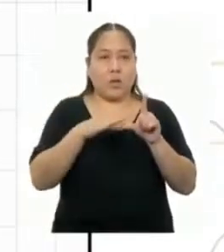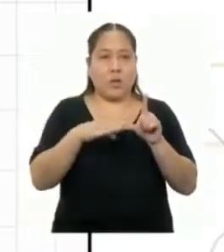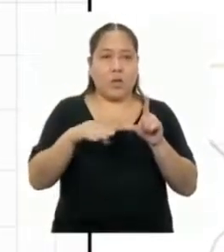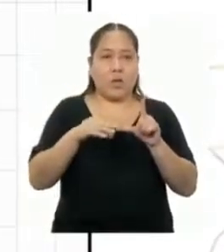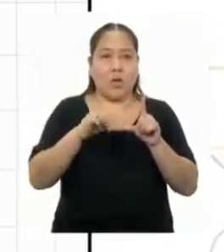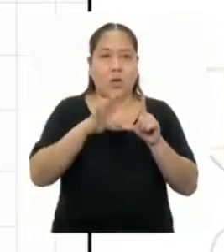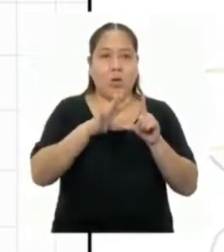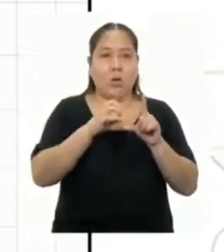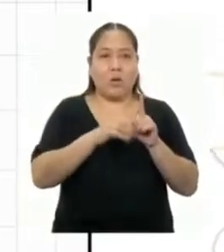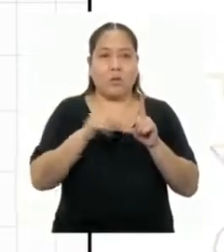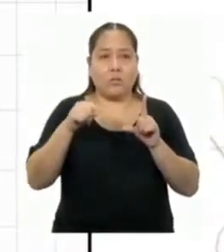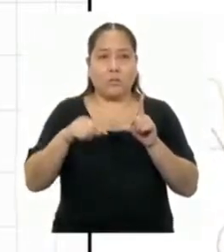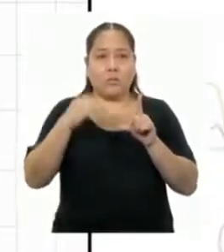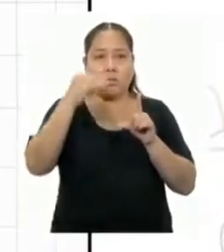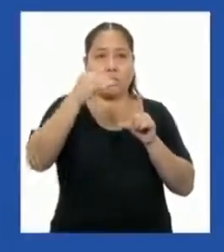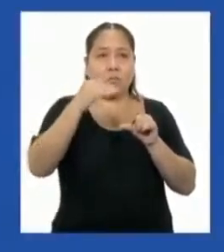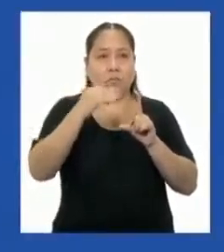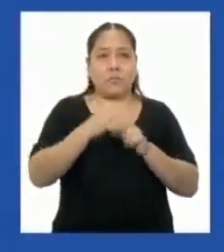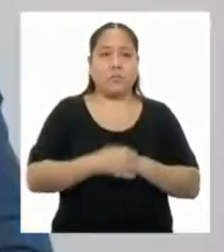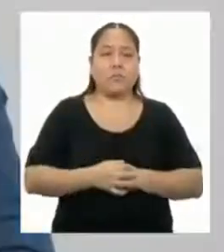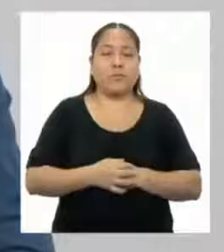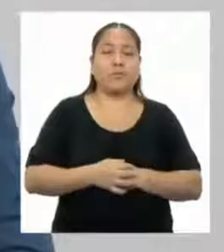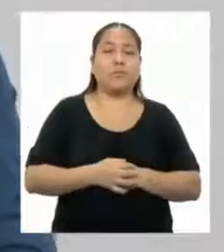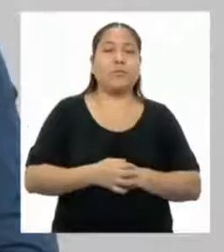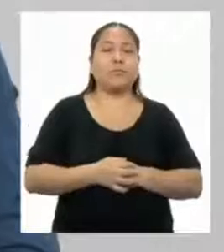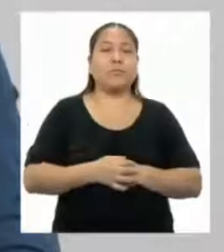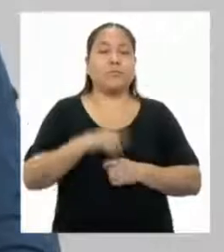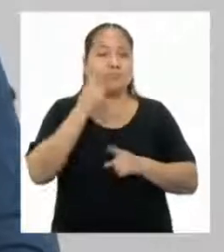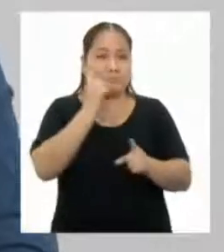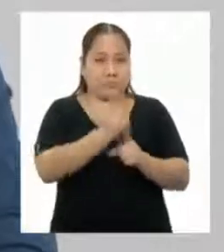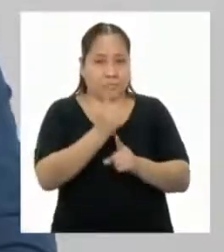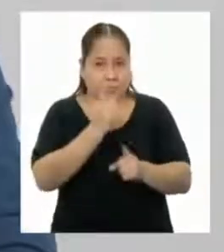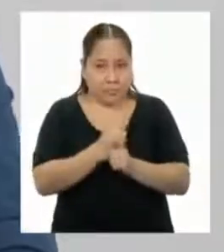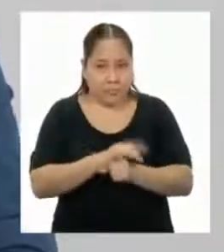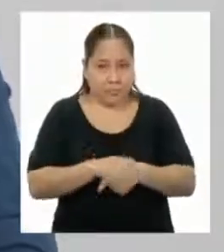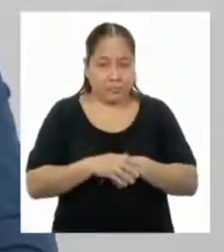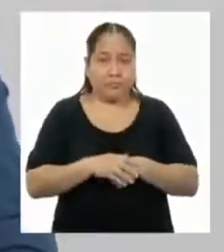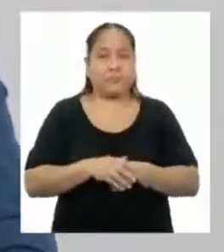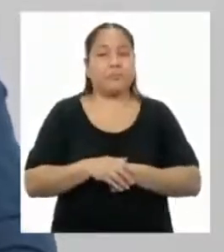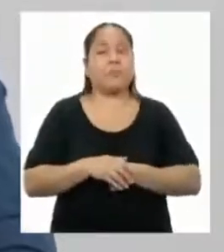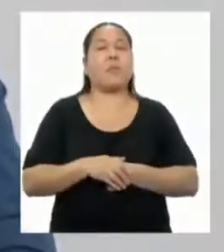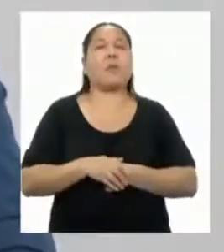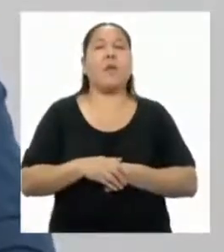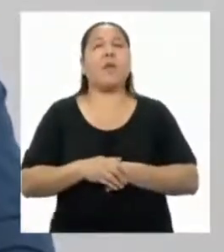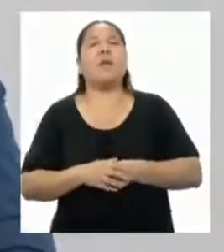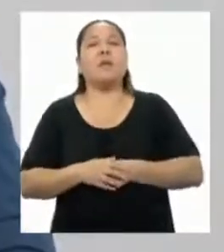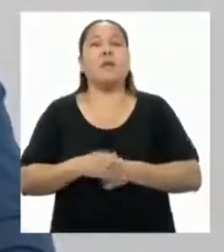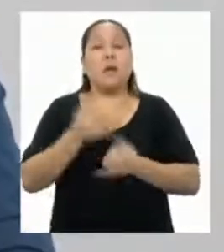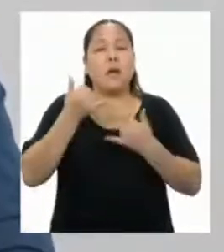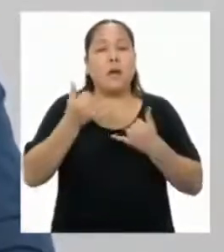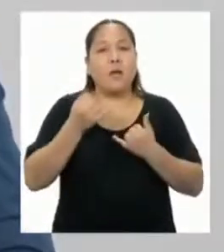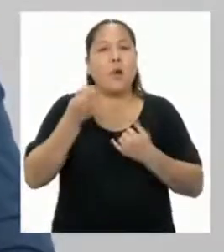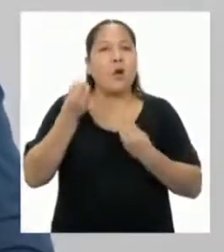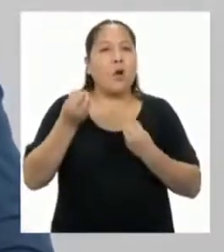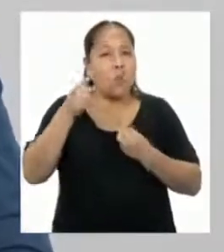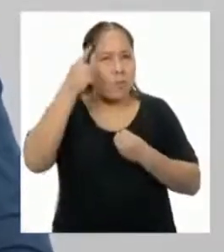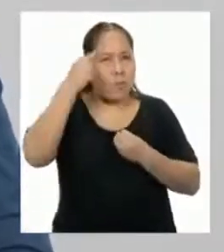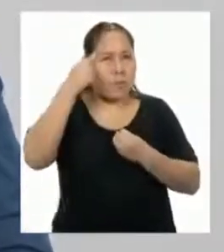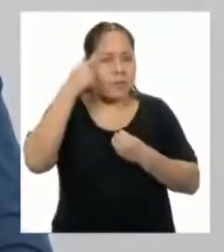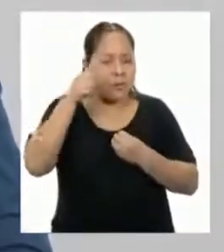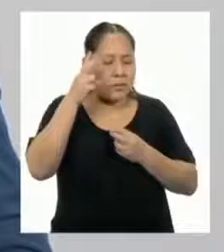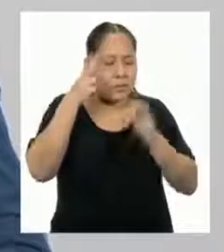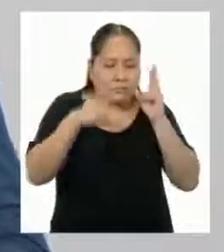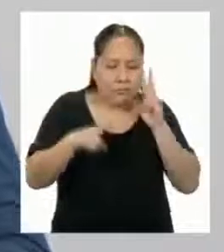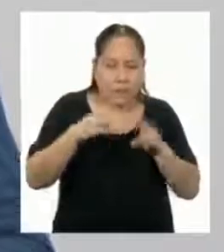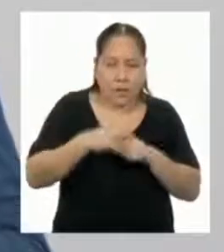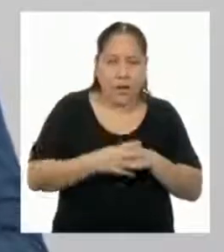que utilizaré para las aristas laterales. Ajá. Y ahora, ¿cómo piensas averiguar